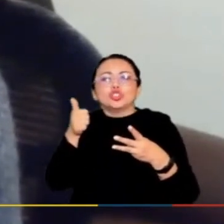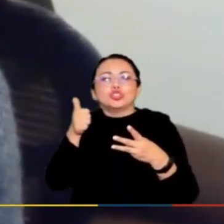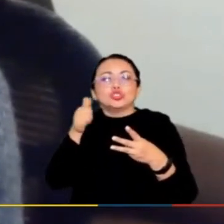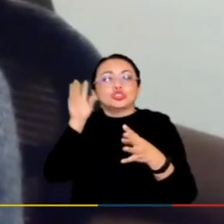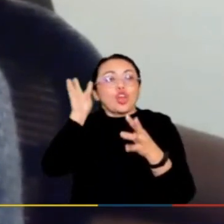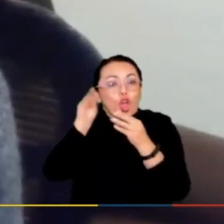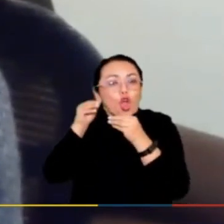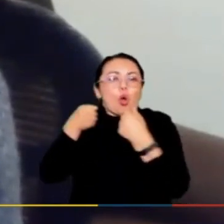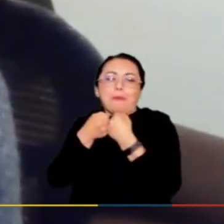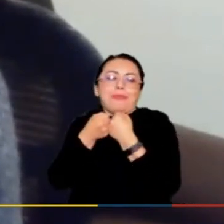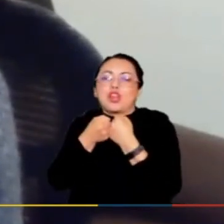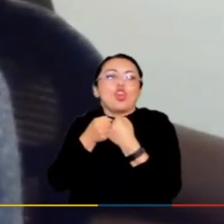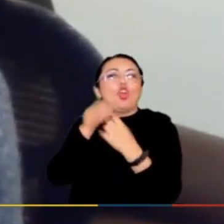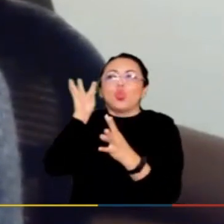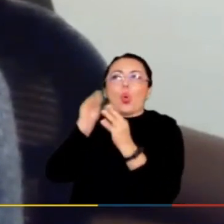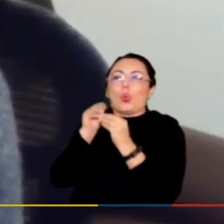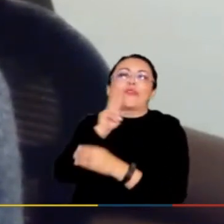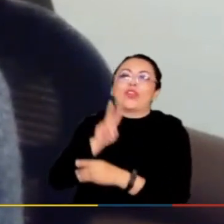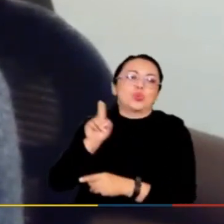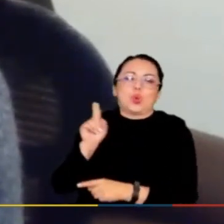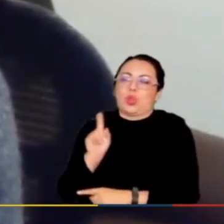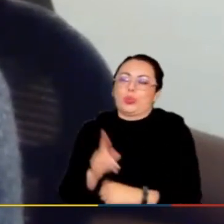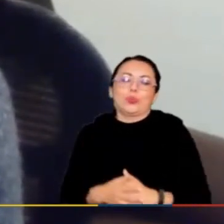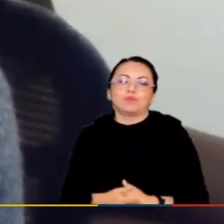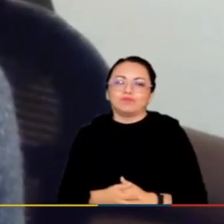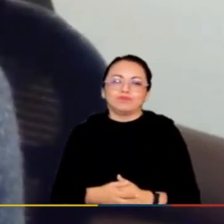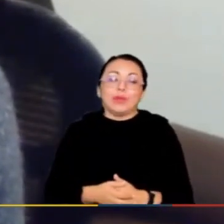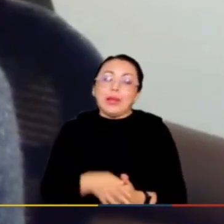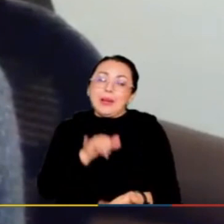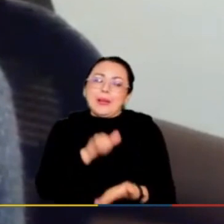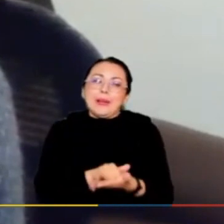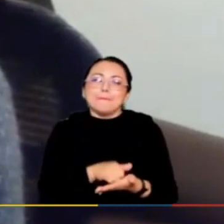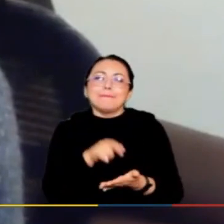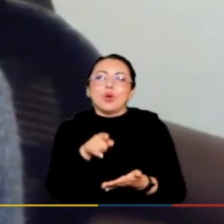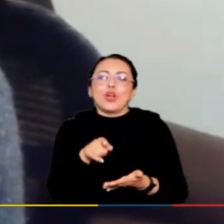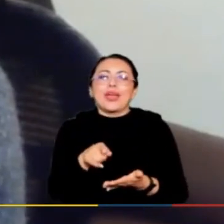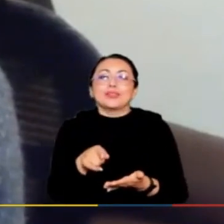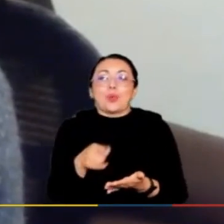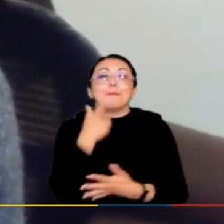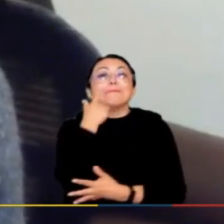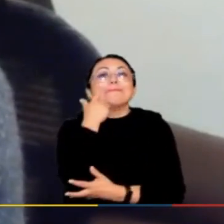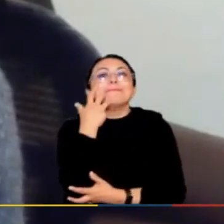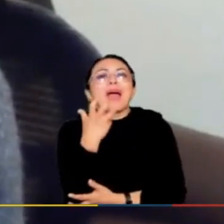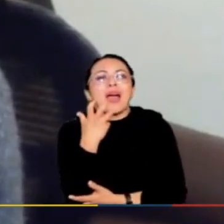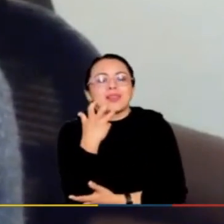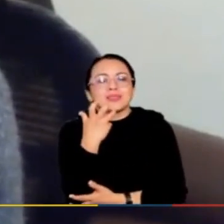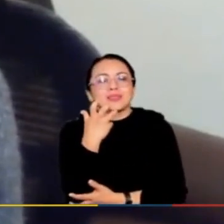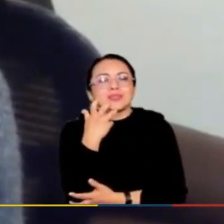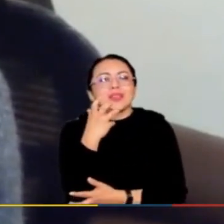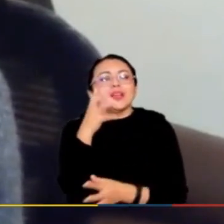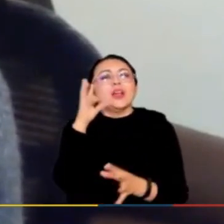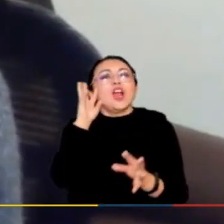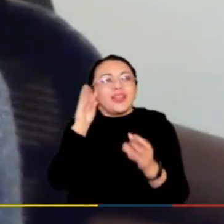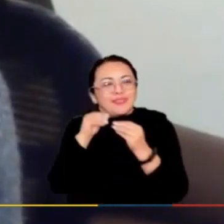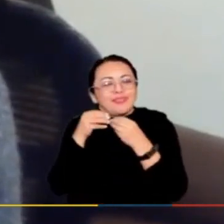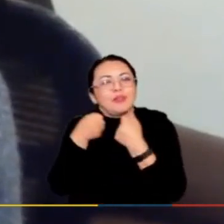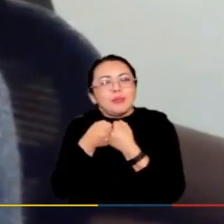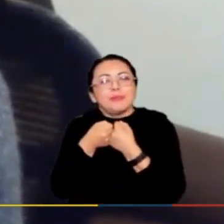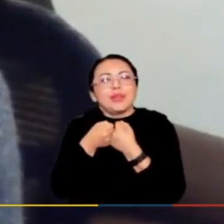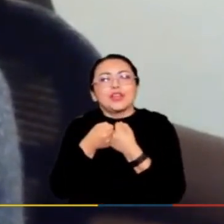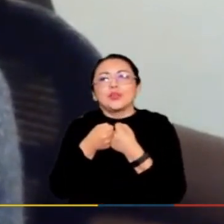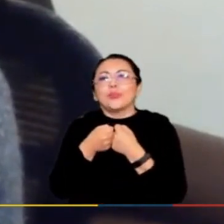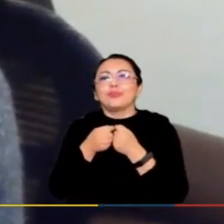convenio. Entonces, en este sentido, cobra relevancia, el uso del convenio también cobra relevancia